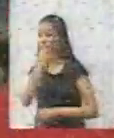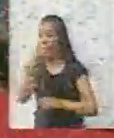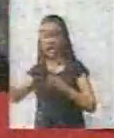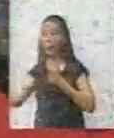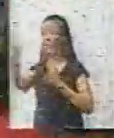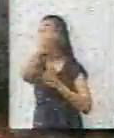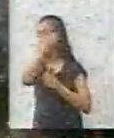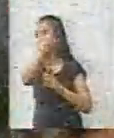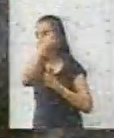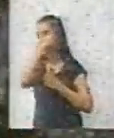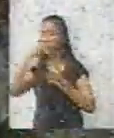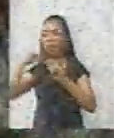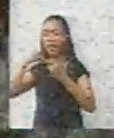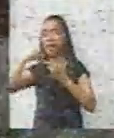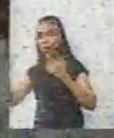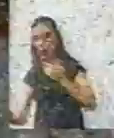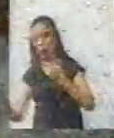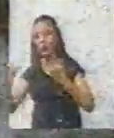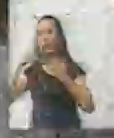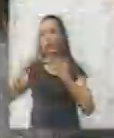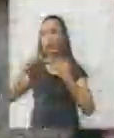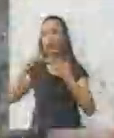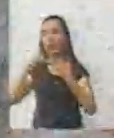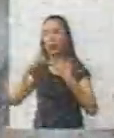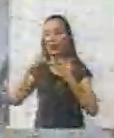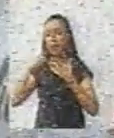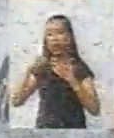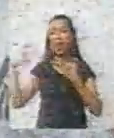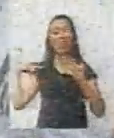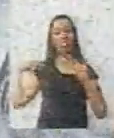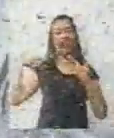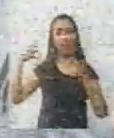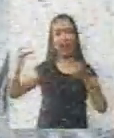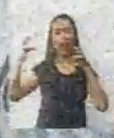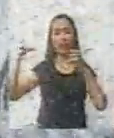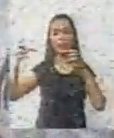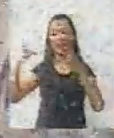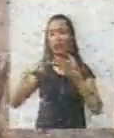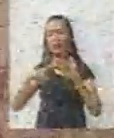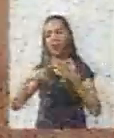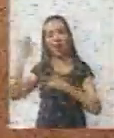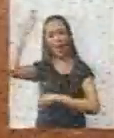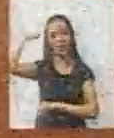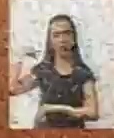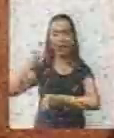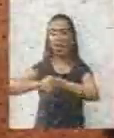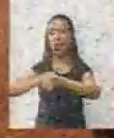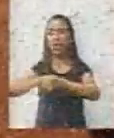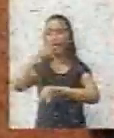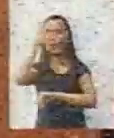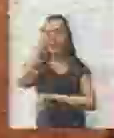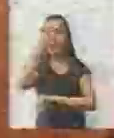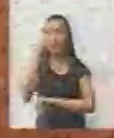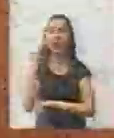dedo, me arrancó la uña, me agarró de atrás para que me peguen los otros. Es lo que sucedió ayer a las 18 horas. Y ahora, el señor